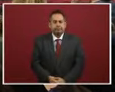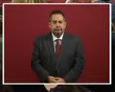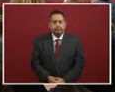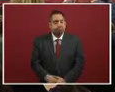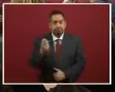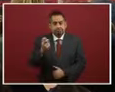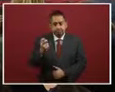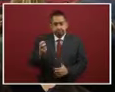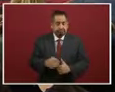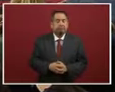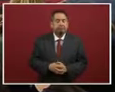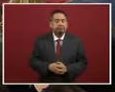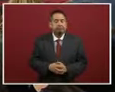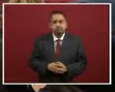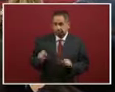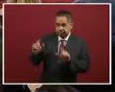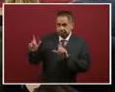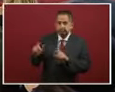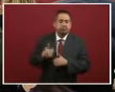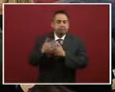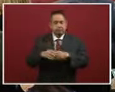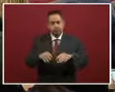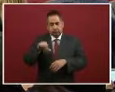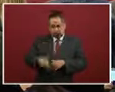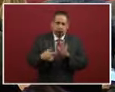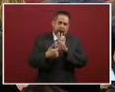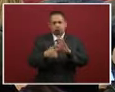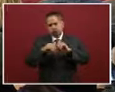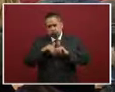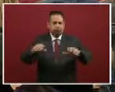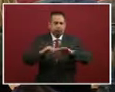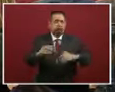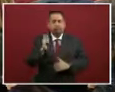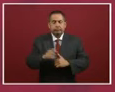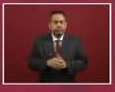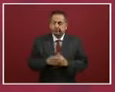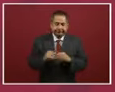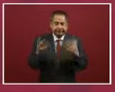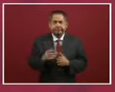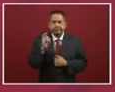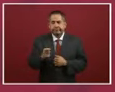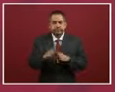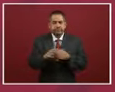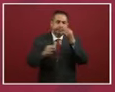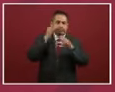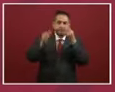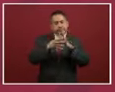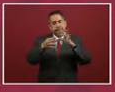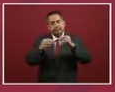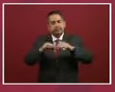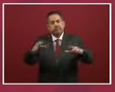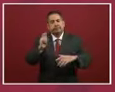Bueno, pues esto es lo que se expone el día de hoy. Vamos, desde luego, en el caso de la campaña,